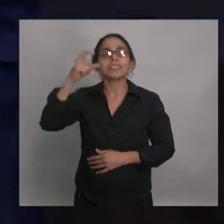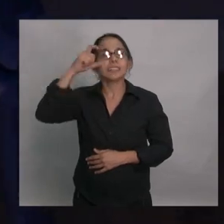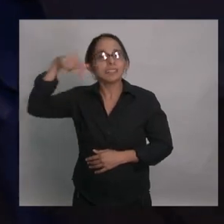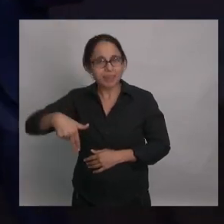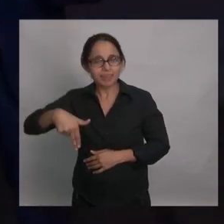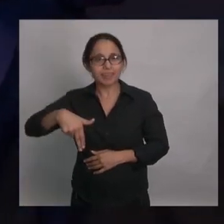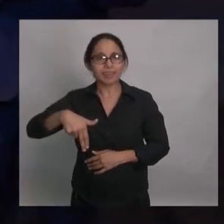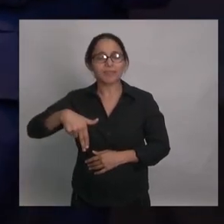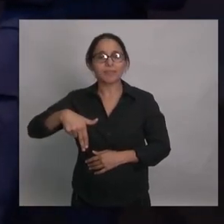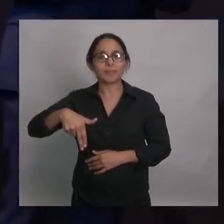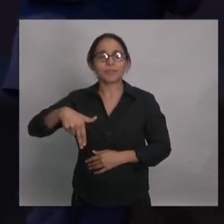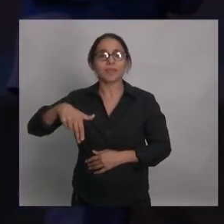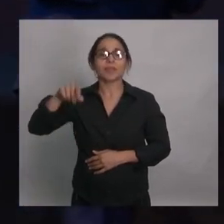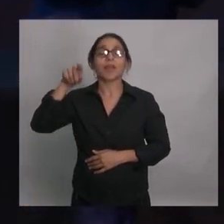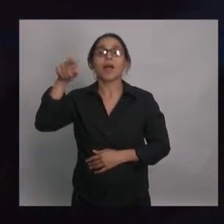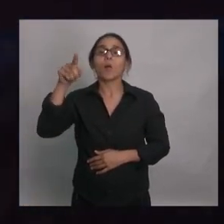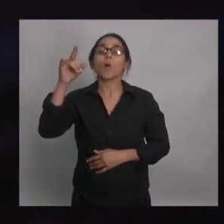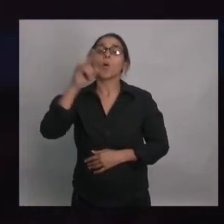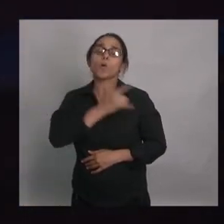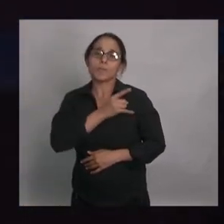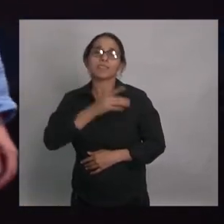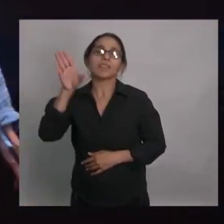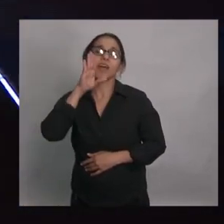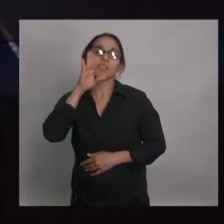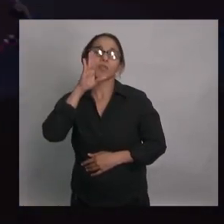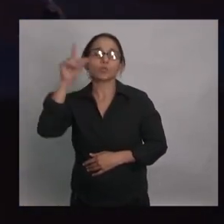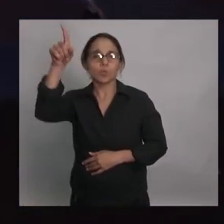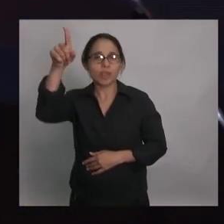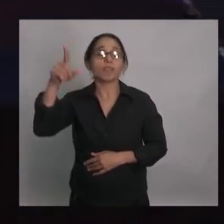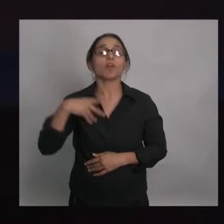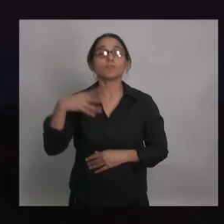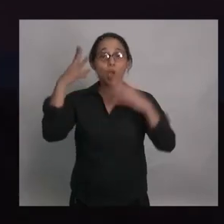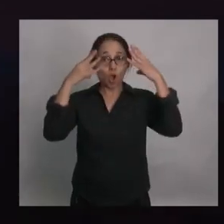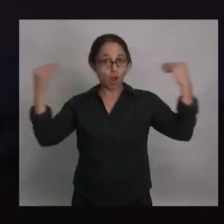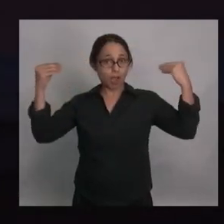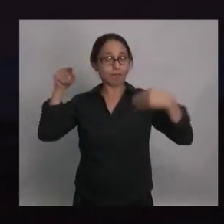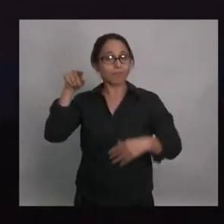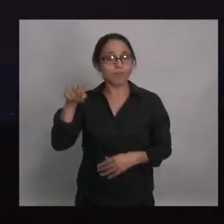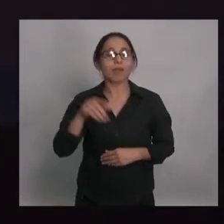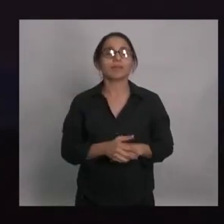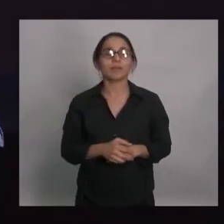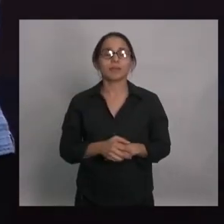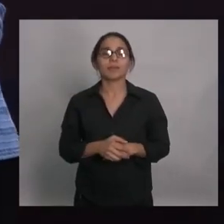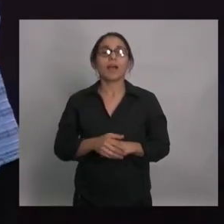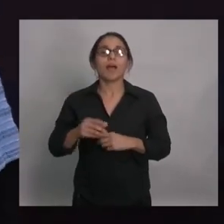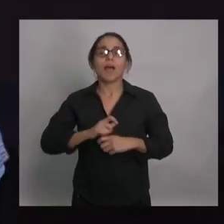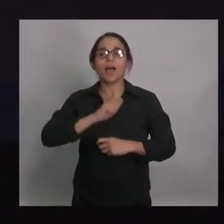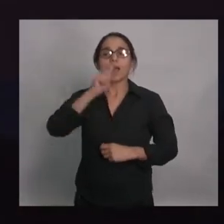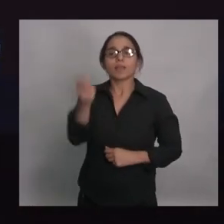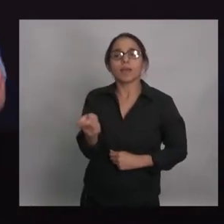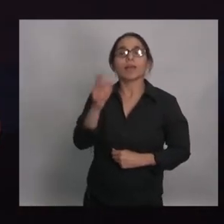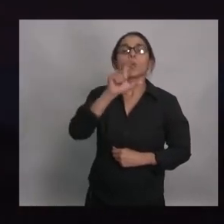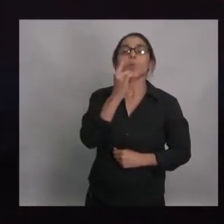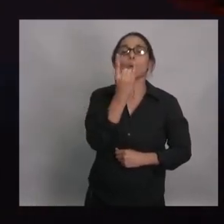de columbia university eeuu holandesa se lo entrega en mil seguida de la universidad nacional arturo